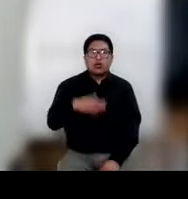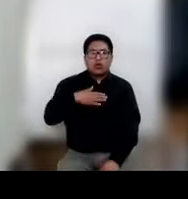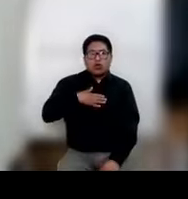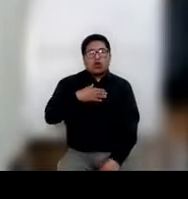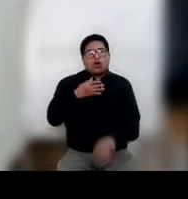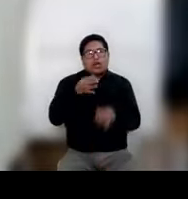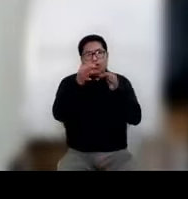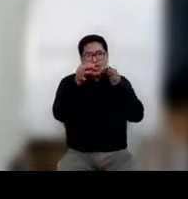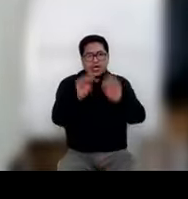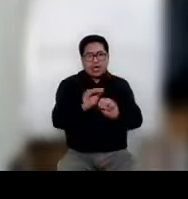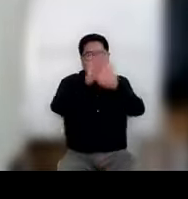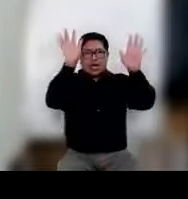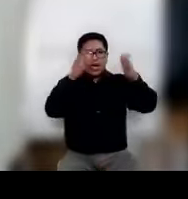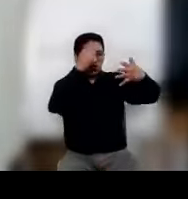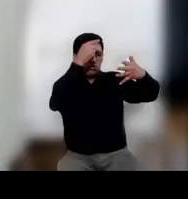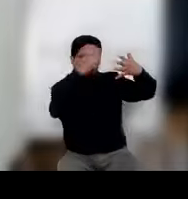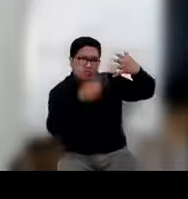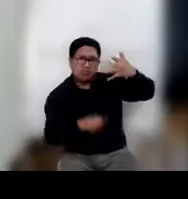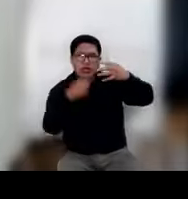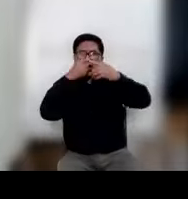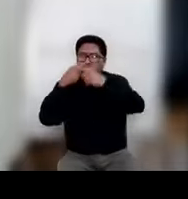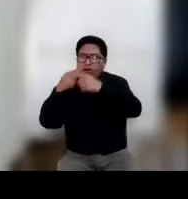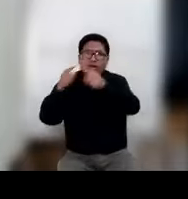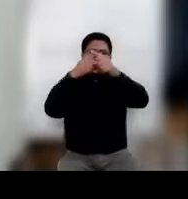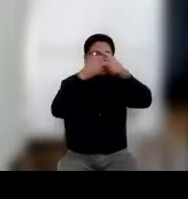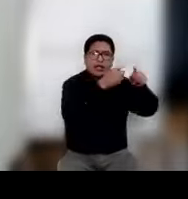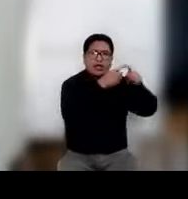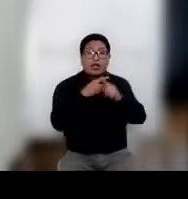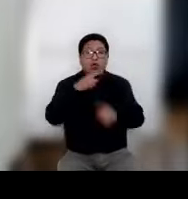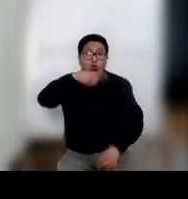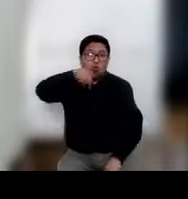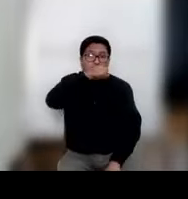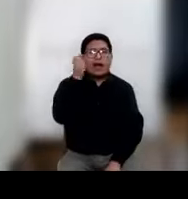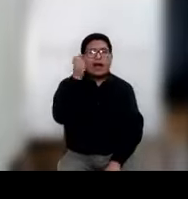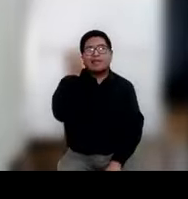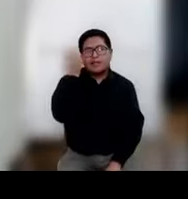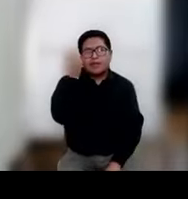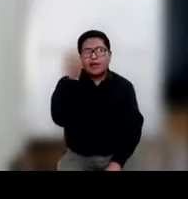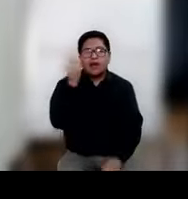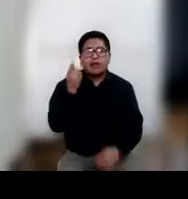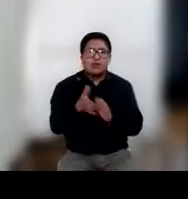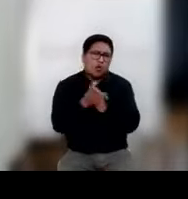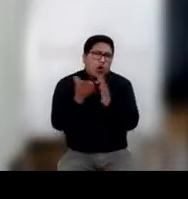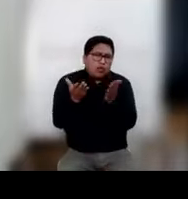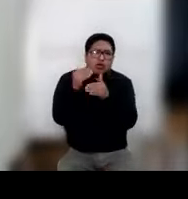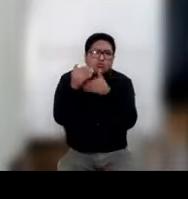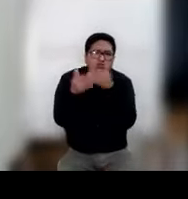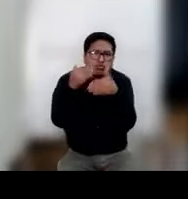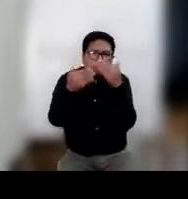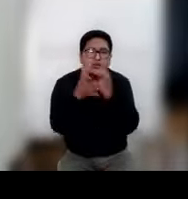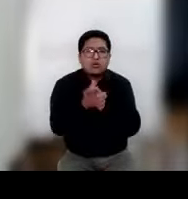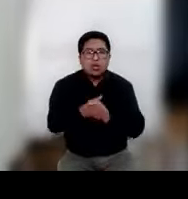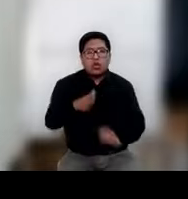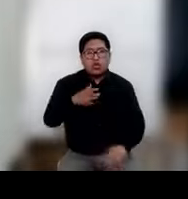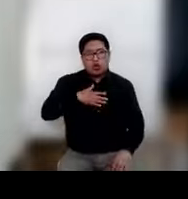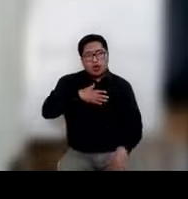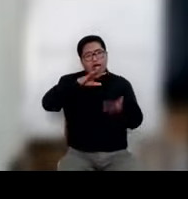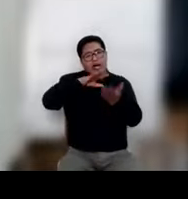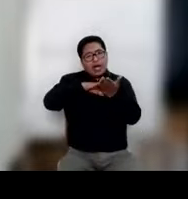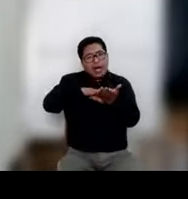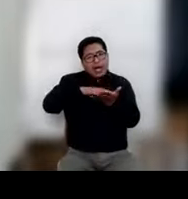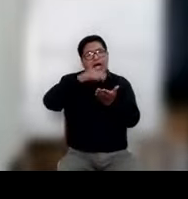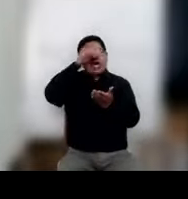diferencias que es fundamental para que nosotros podamos entender en este en todo este proceso yo he aprendido una cuestión bien